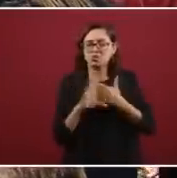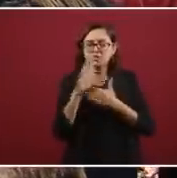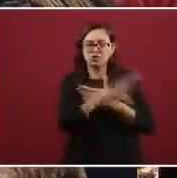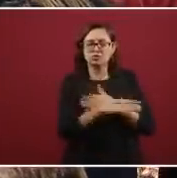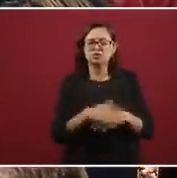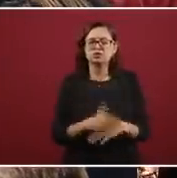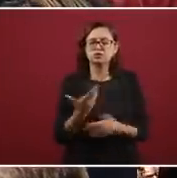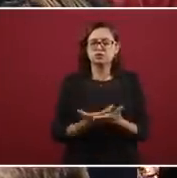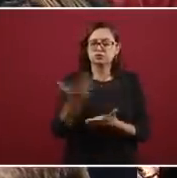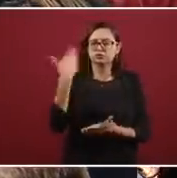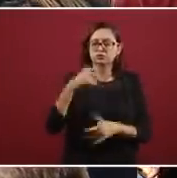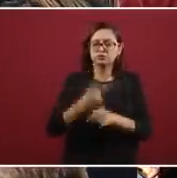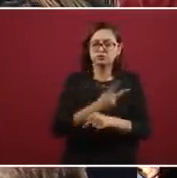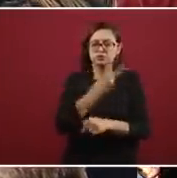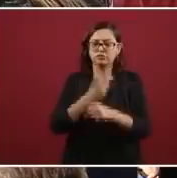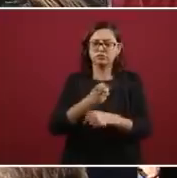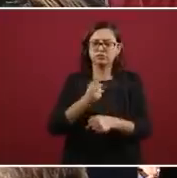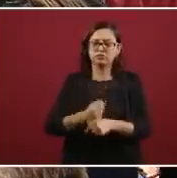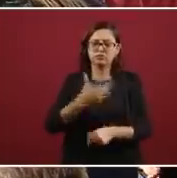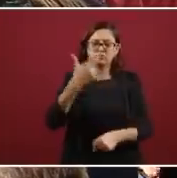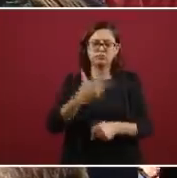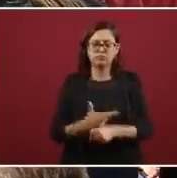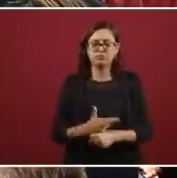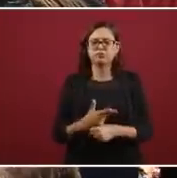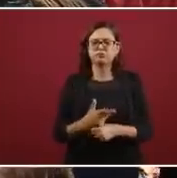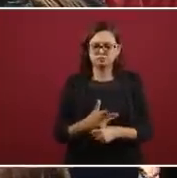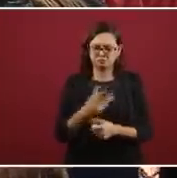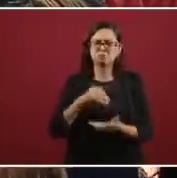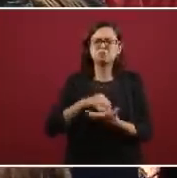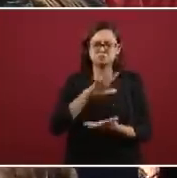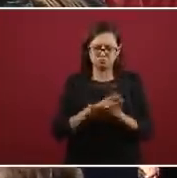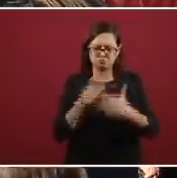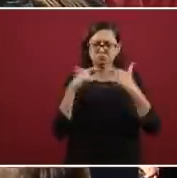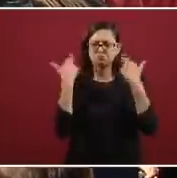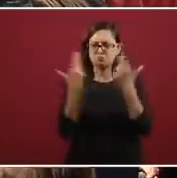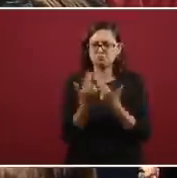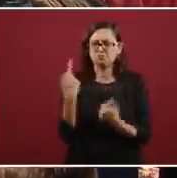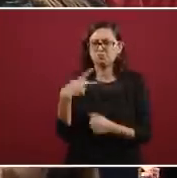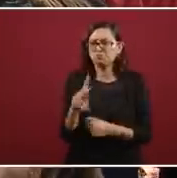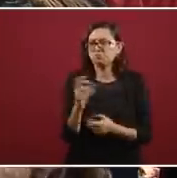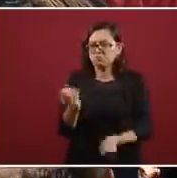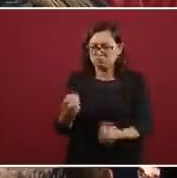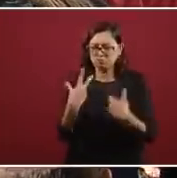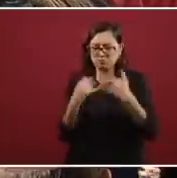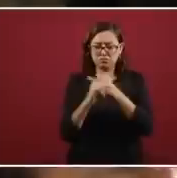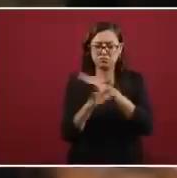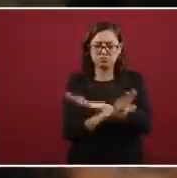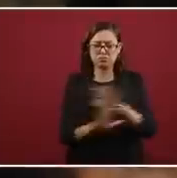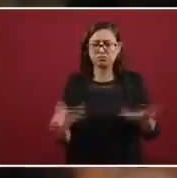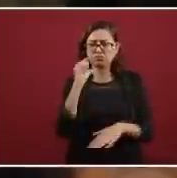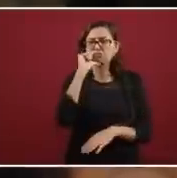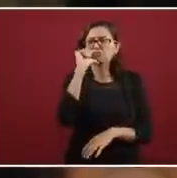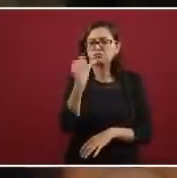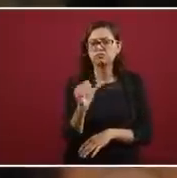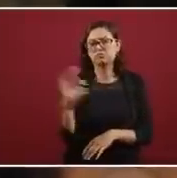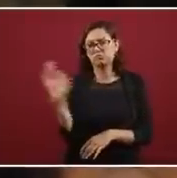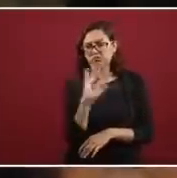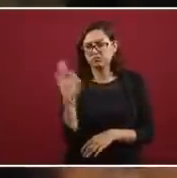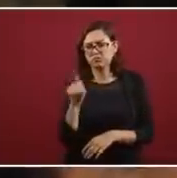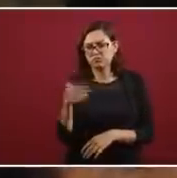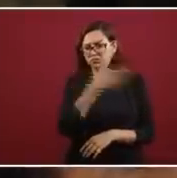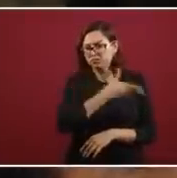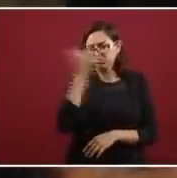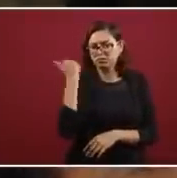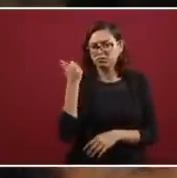nos la dieron, pero desafortunadamente no me informó absolutamente nada. Quiero yo pensar que pues no tenía la información.